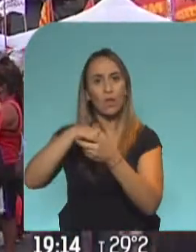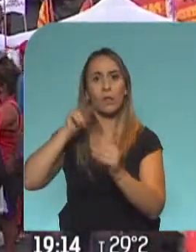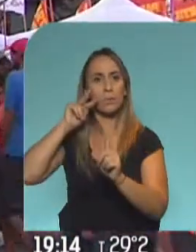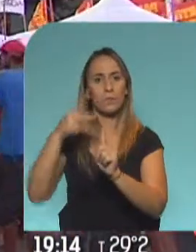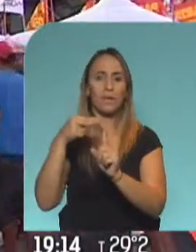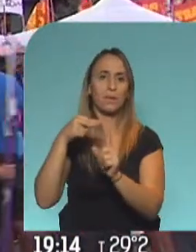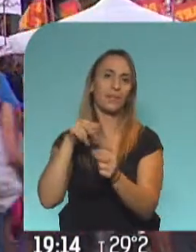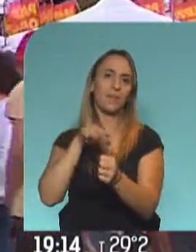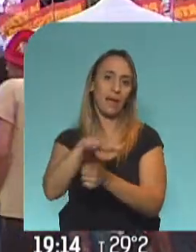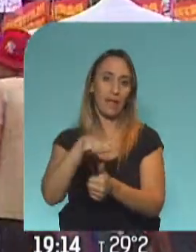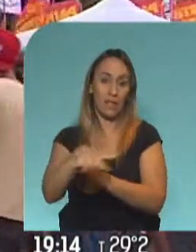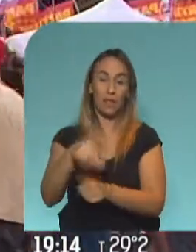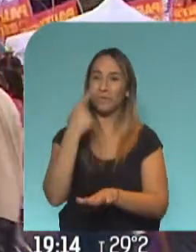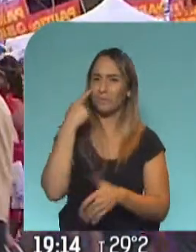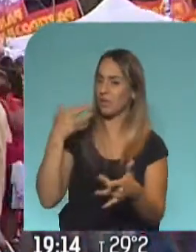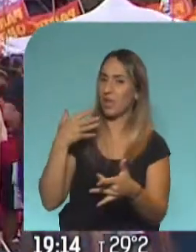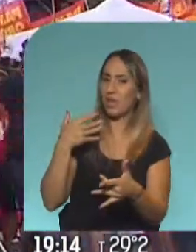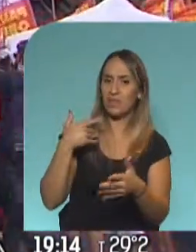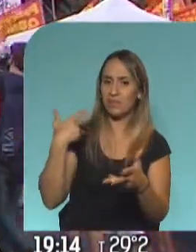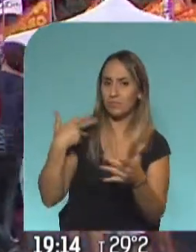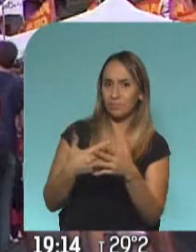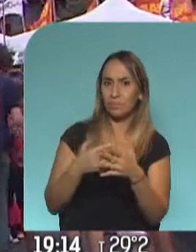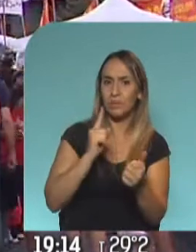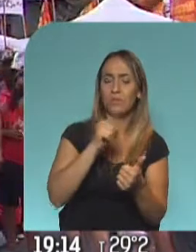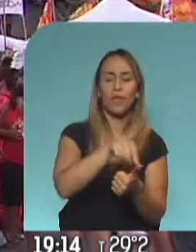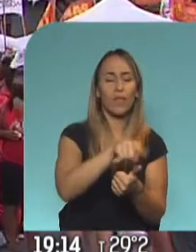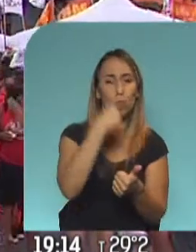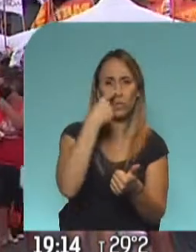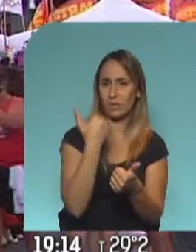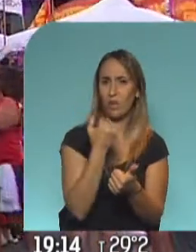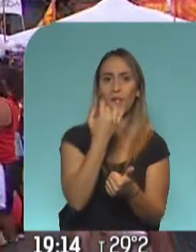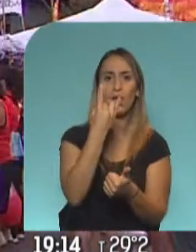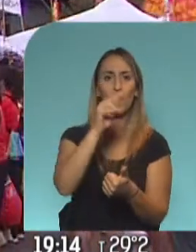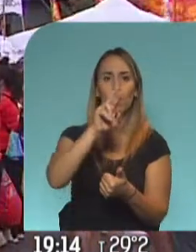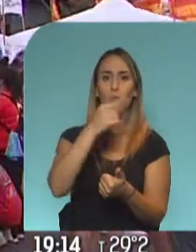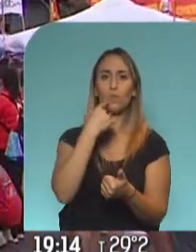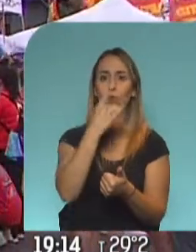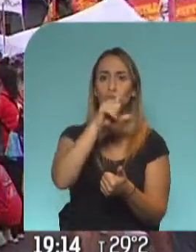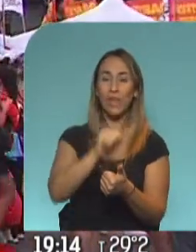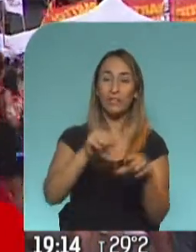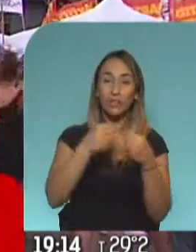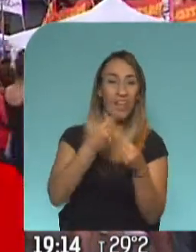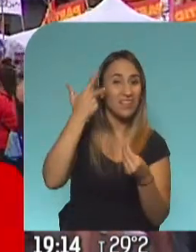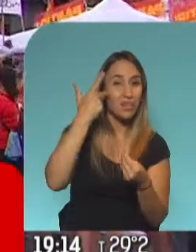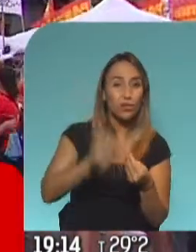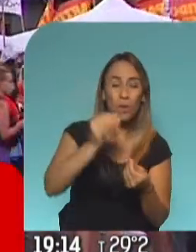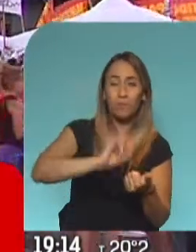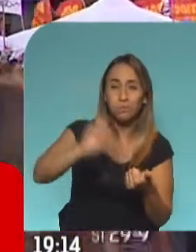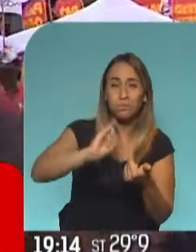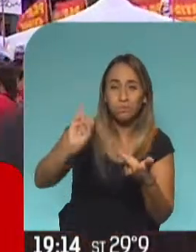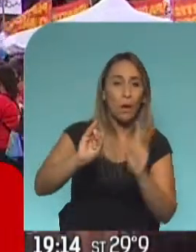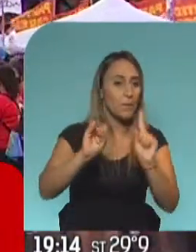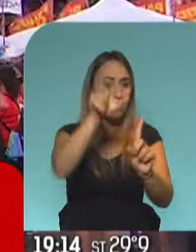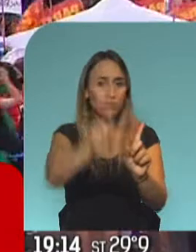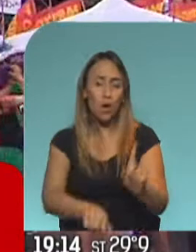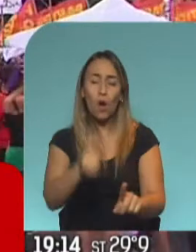Totalmente. Vos fijate, Feli, los últimos casos que vimos, el caso de Úrsula Bailo, había denunciado 18 veces al policía Matías